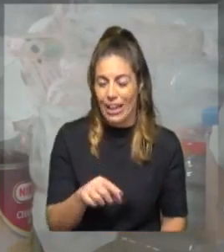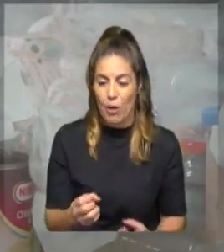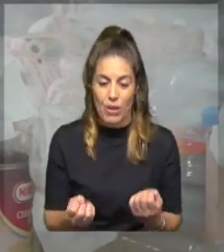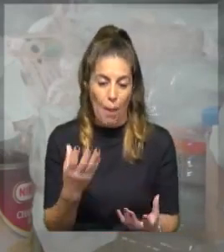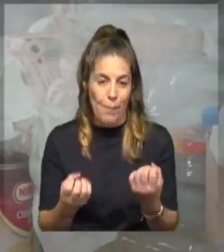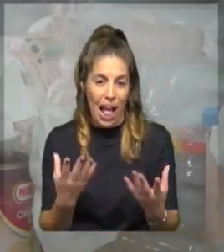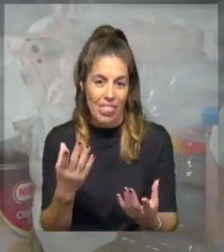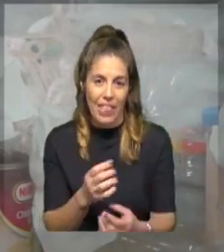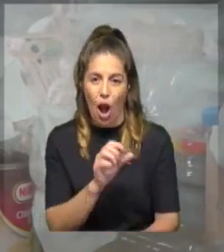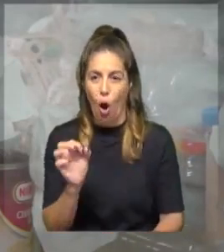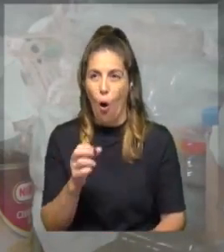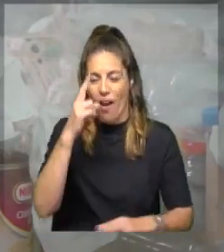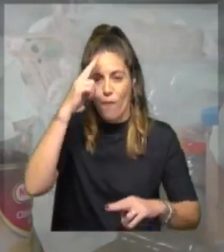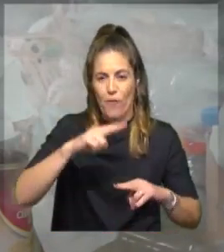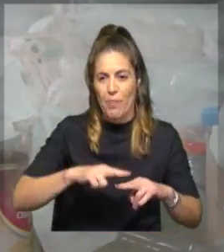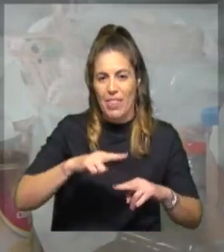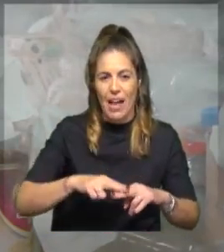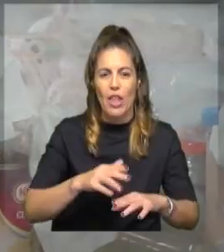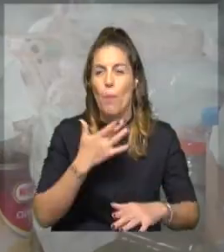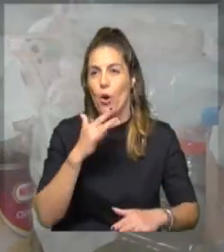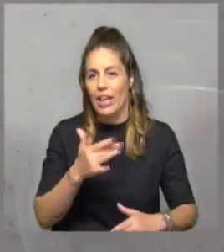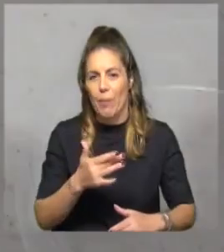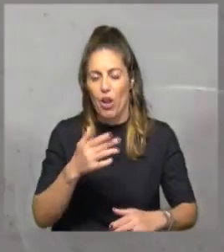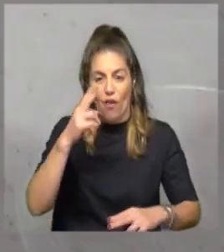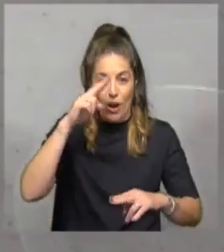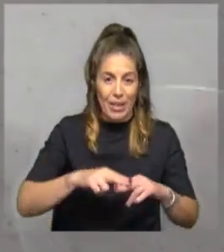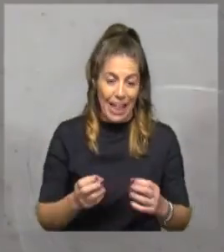y cuando hablo de enfermedades, hago referencia a enfermedades de plantas.